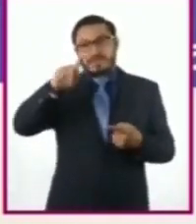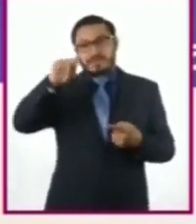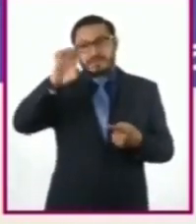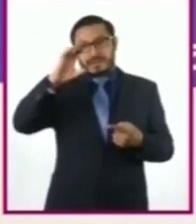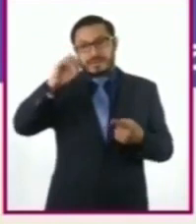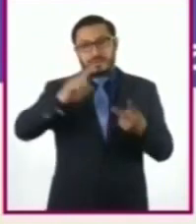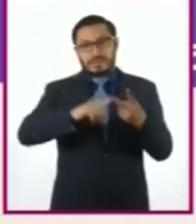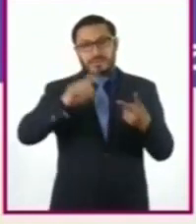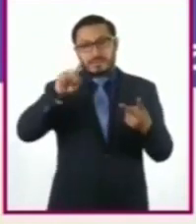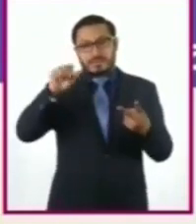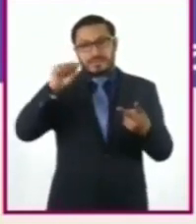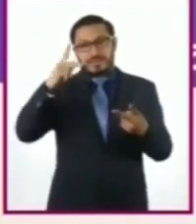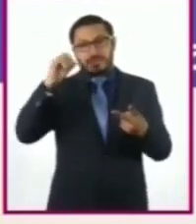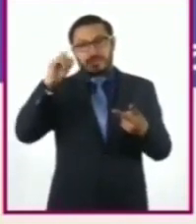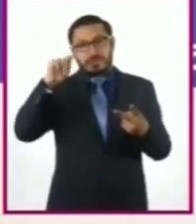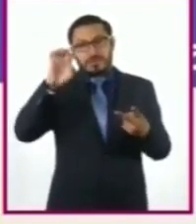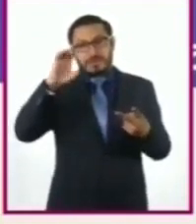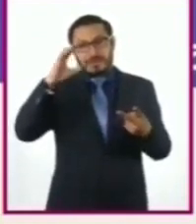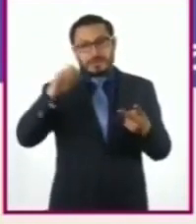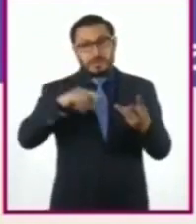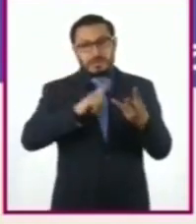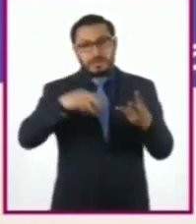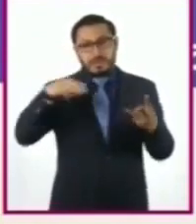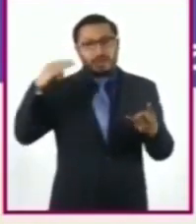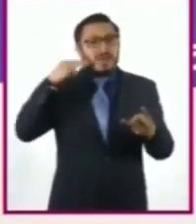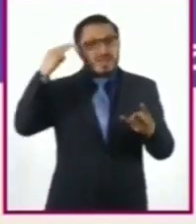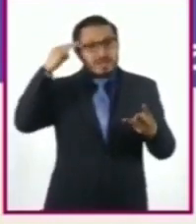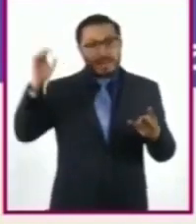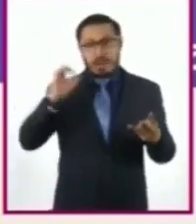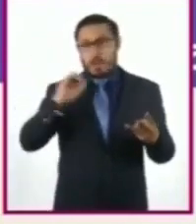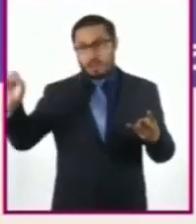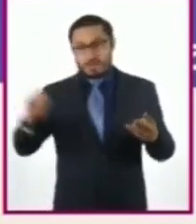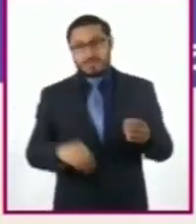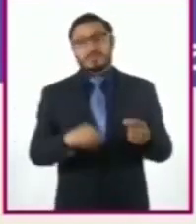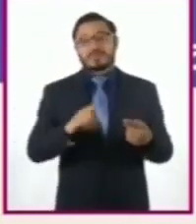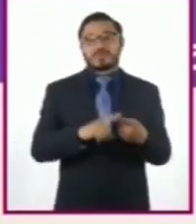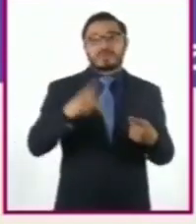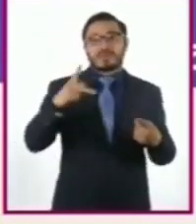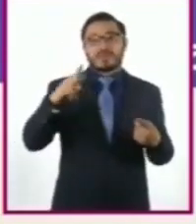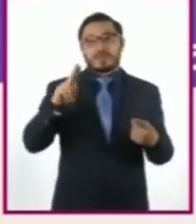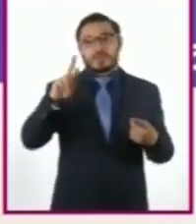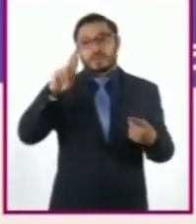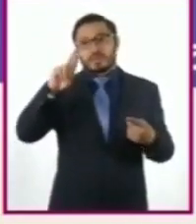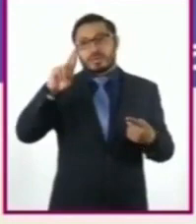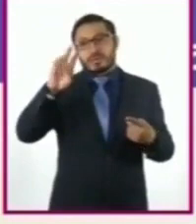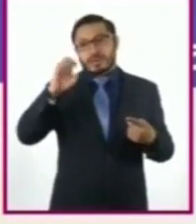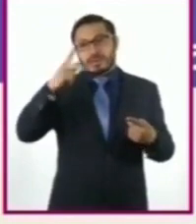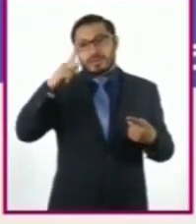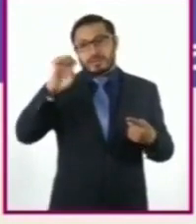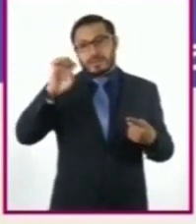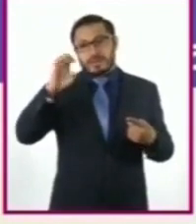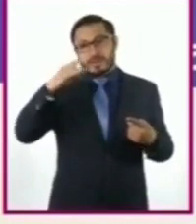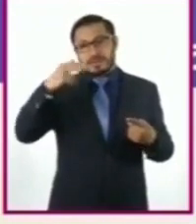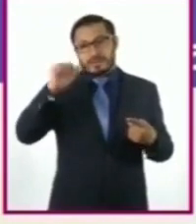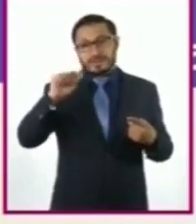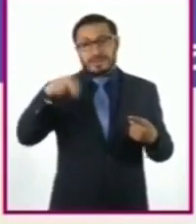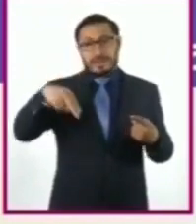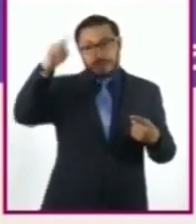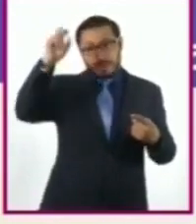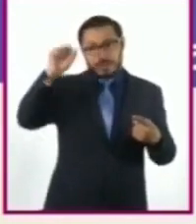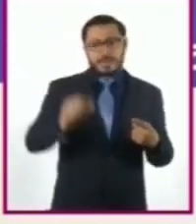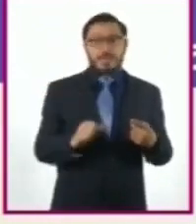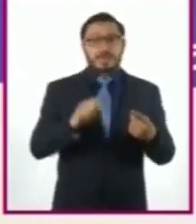maya en el occidente, a los purépechas en el norte, Aridoamérica, a